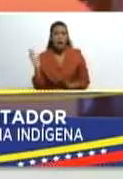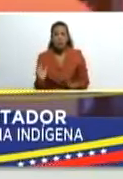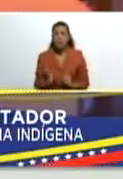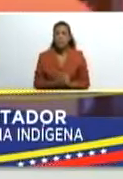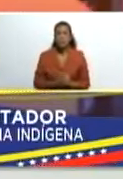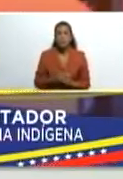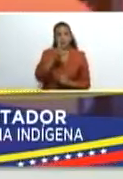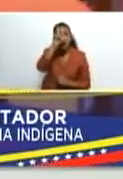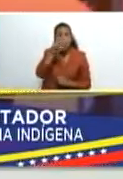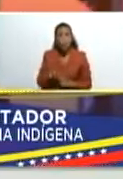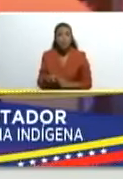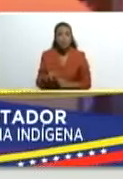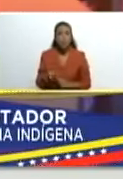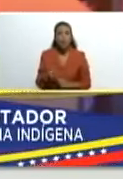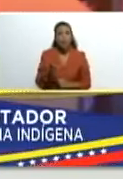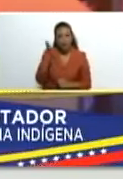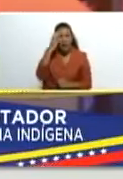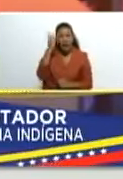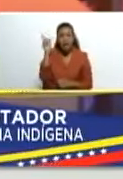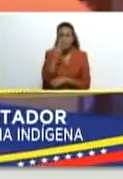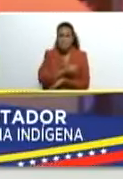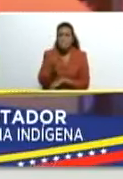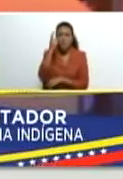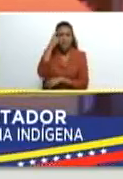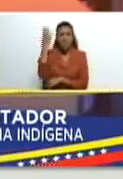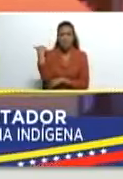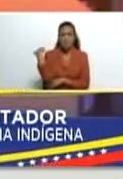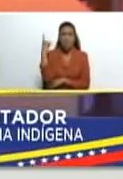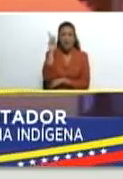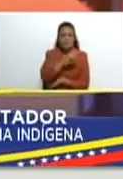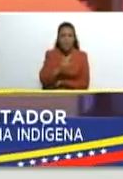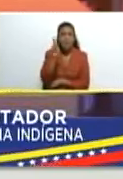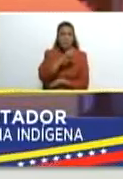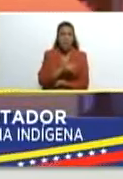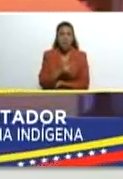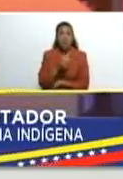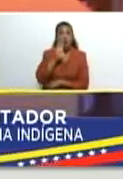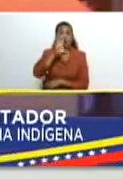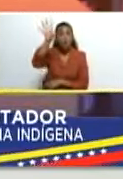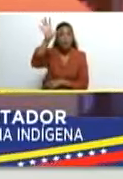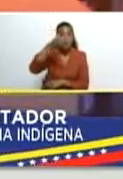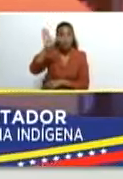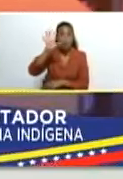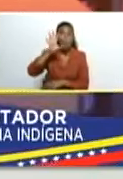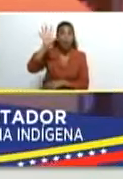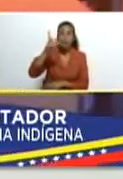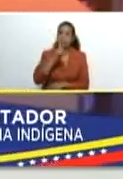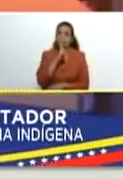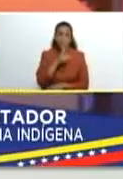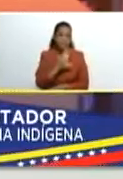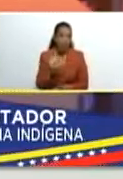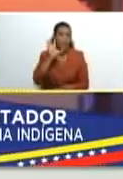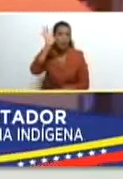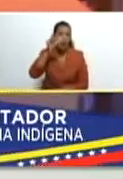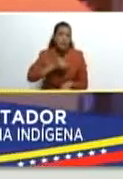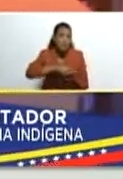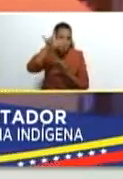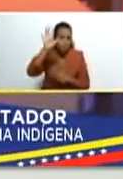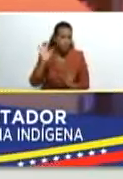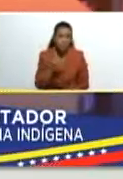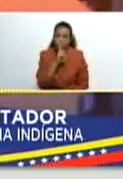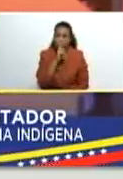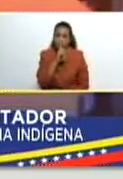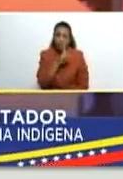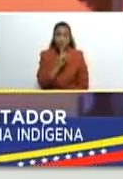Sicilia y yo nos hicimos, en estos días, hace meses, en un país que fuimos, no voy a decir el país,